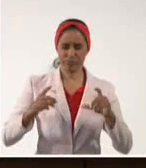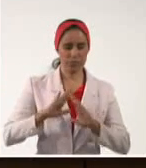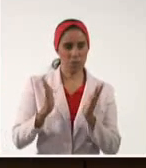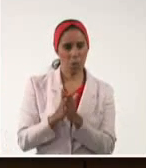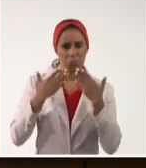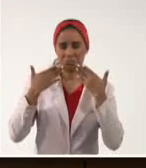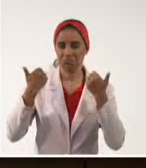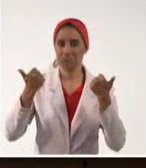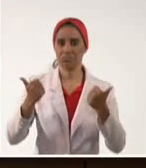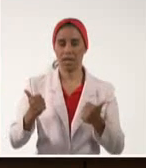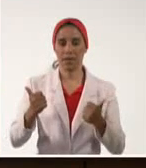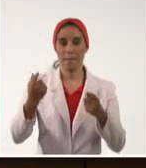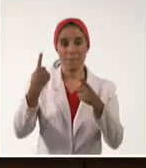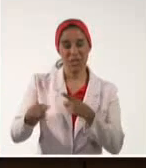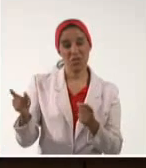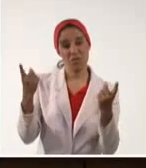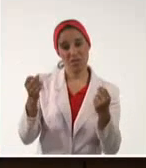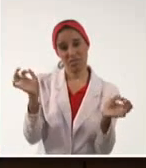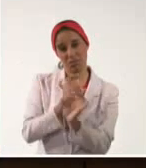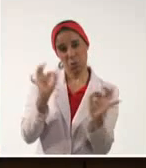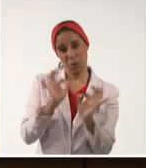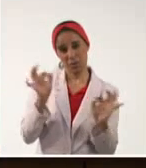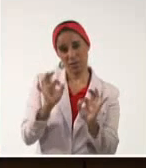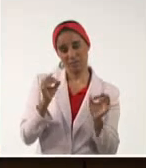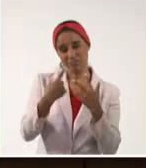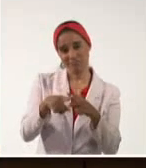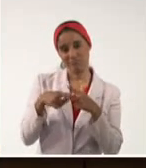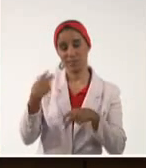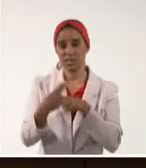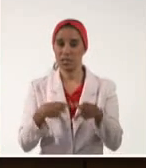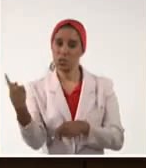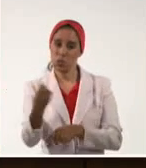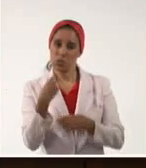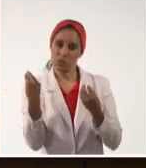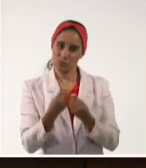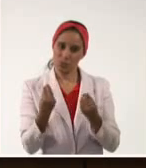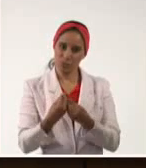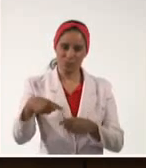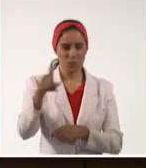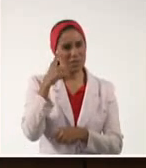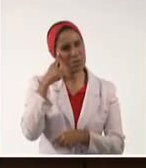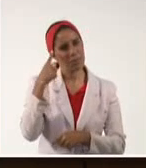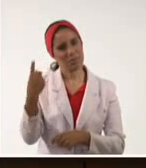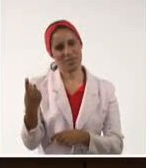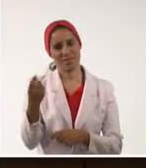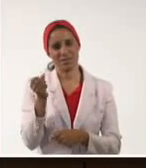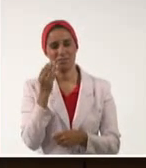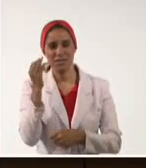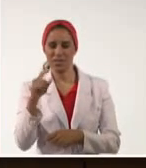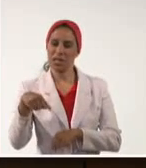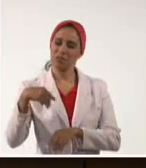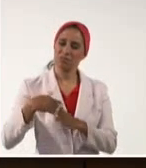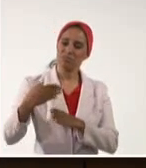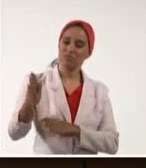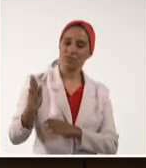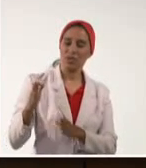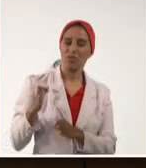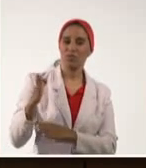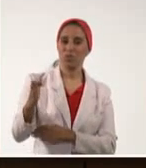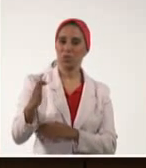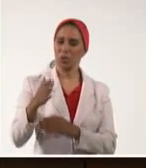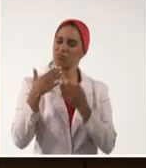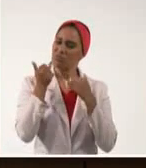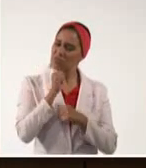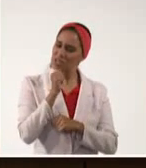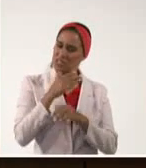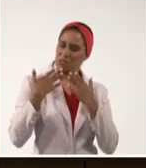embargo queda mucho por hacer todavía. No nos engañamos creyendo que en lo adelante todo será fácil. Quizás en lo